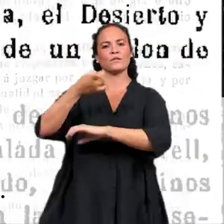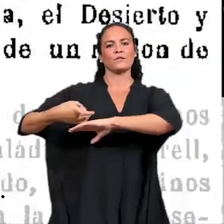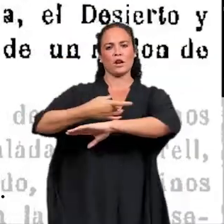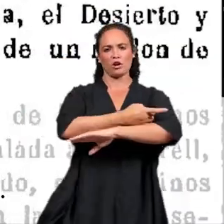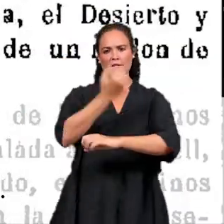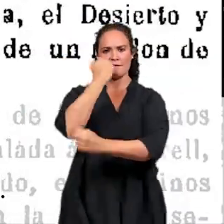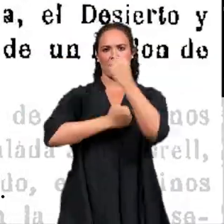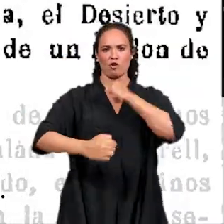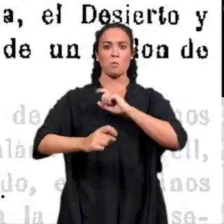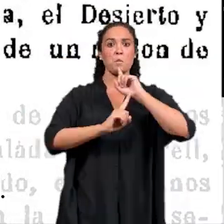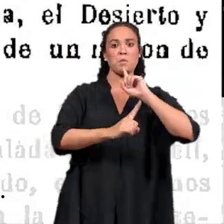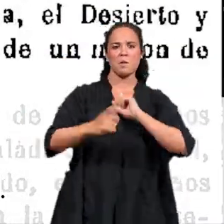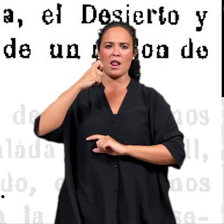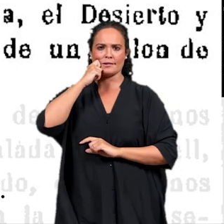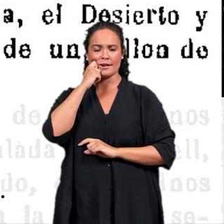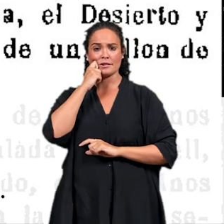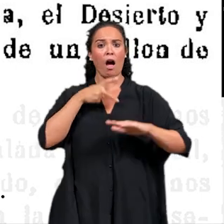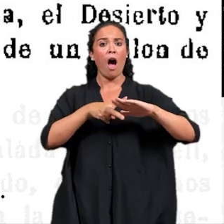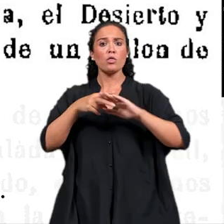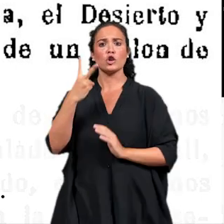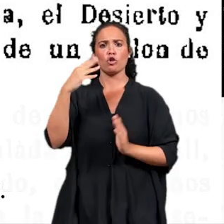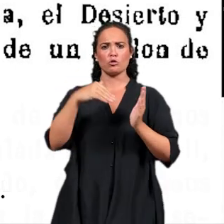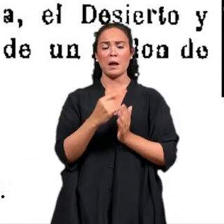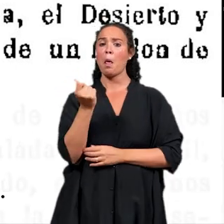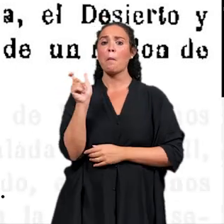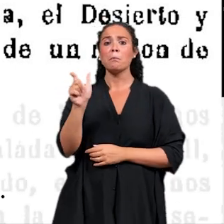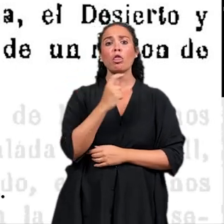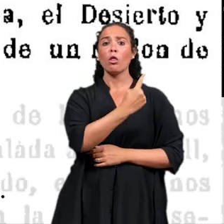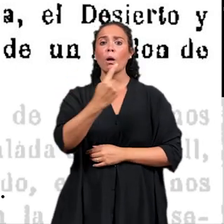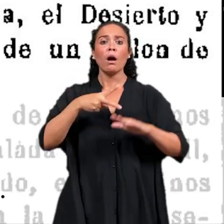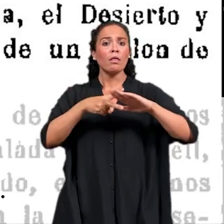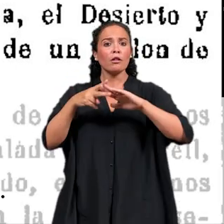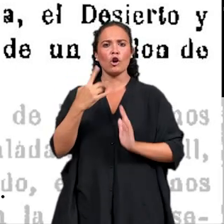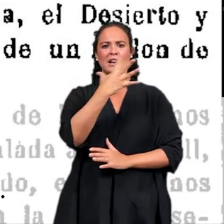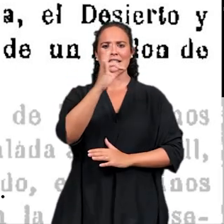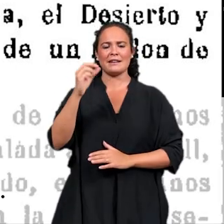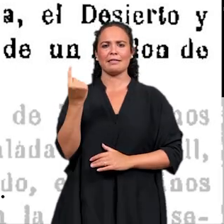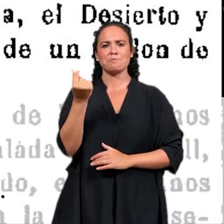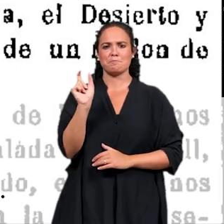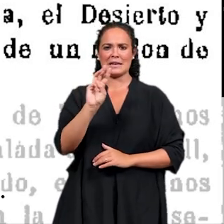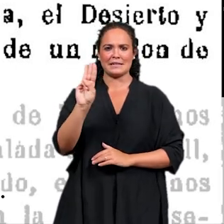a las Arenas con un capital de 2.000 acciones de a 500 pesetas.